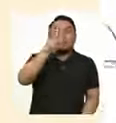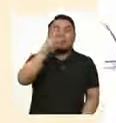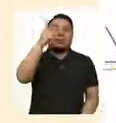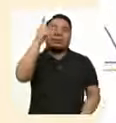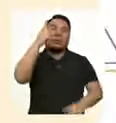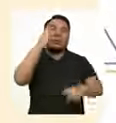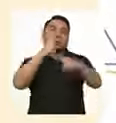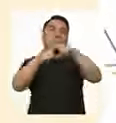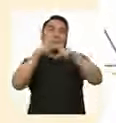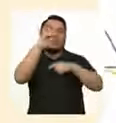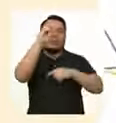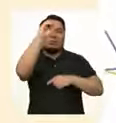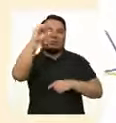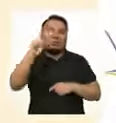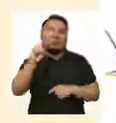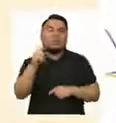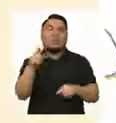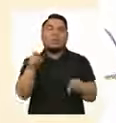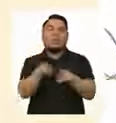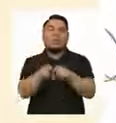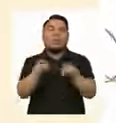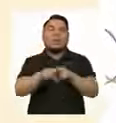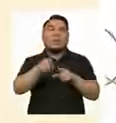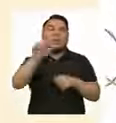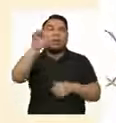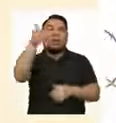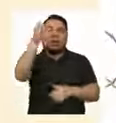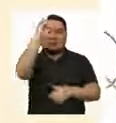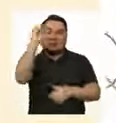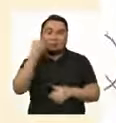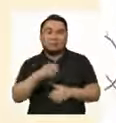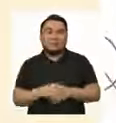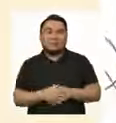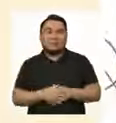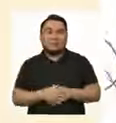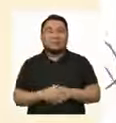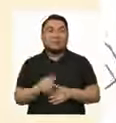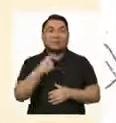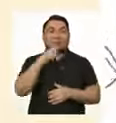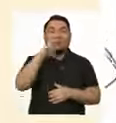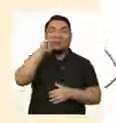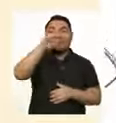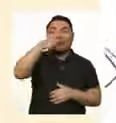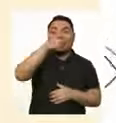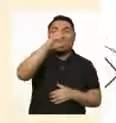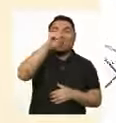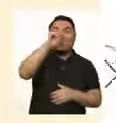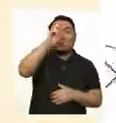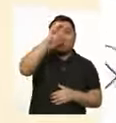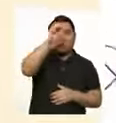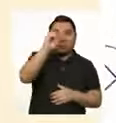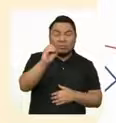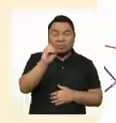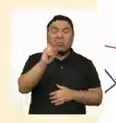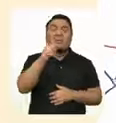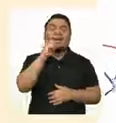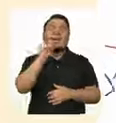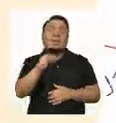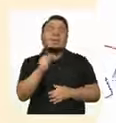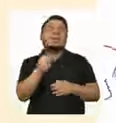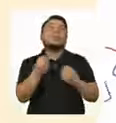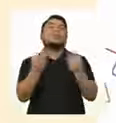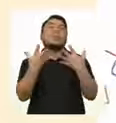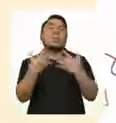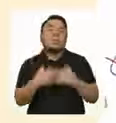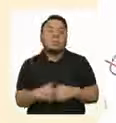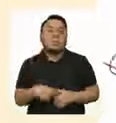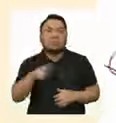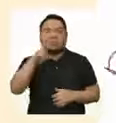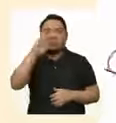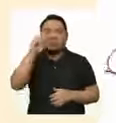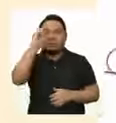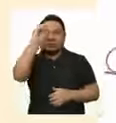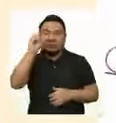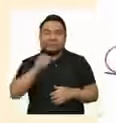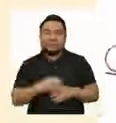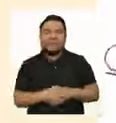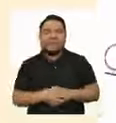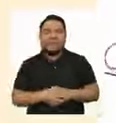100% es igual a 10%. 2/10 por 100% es igual a